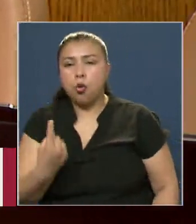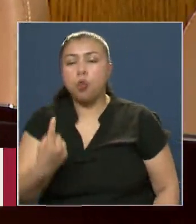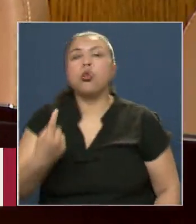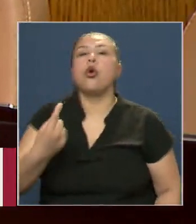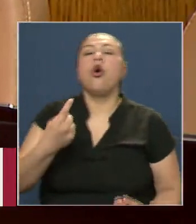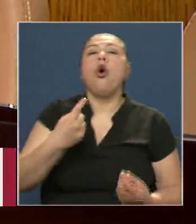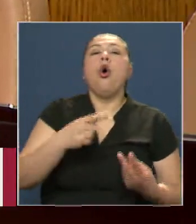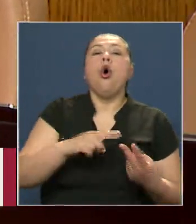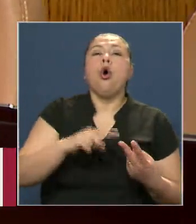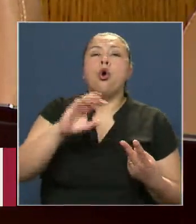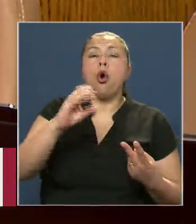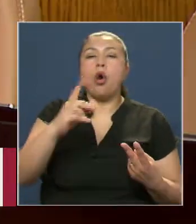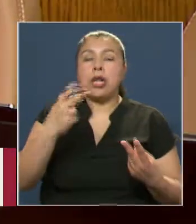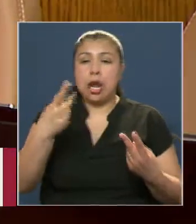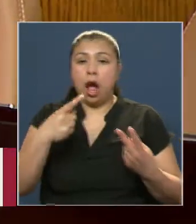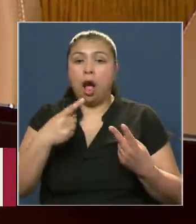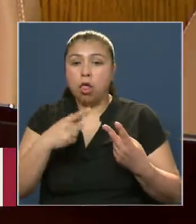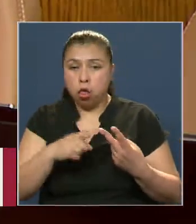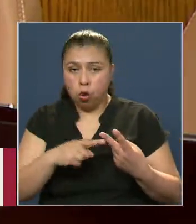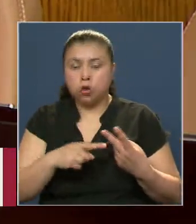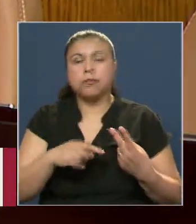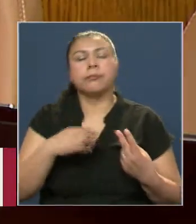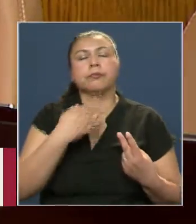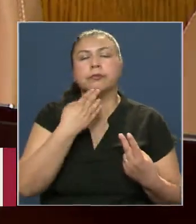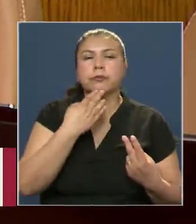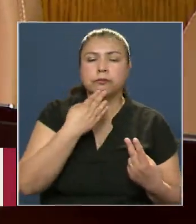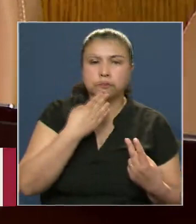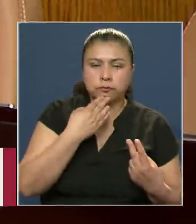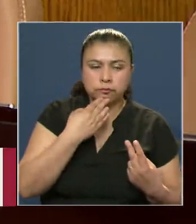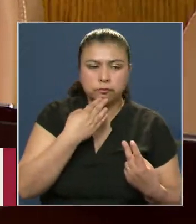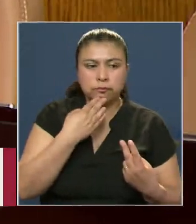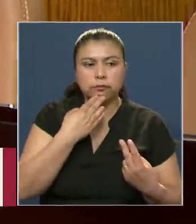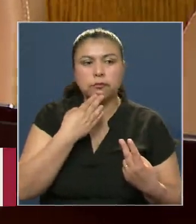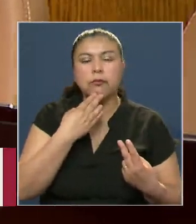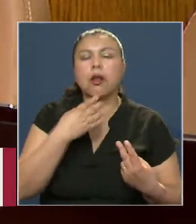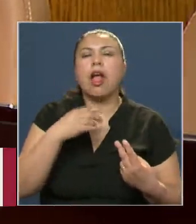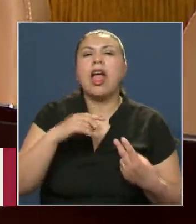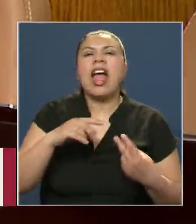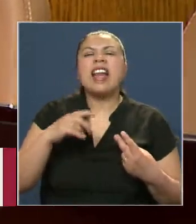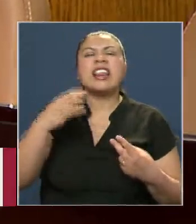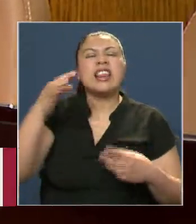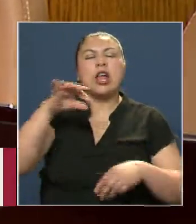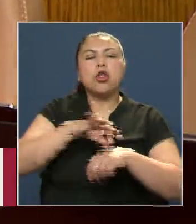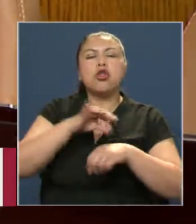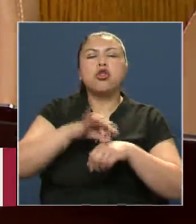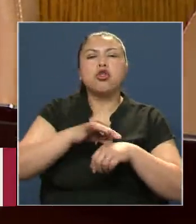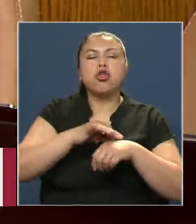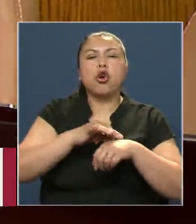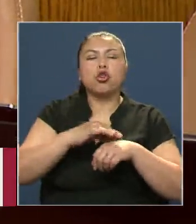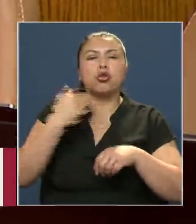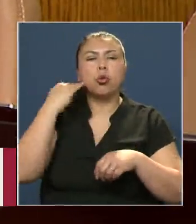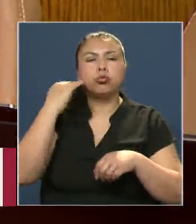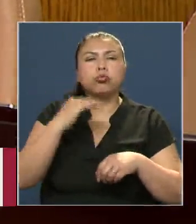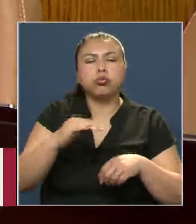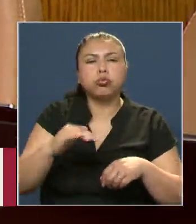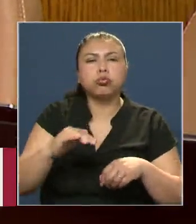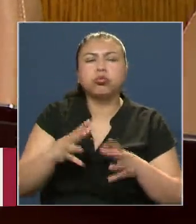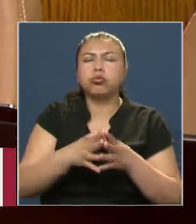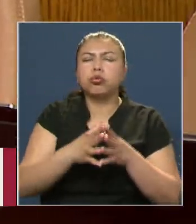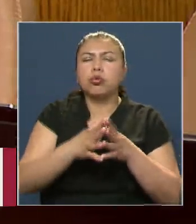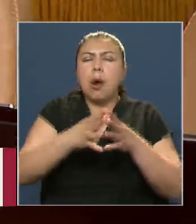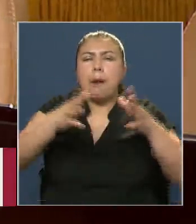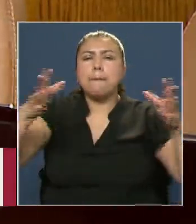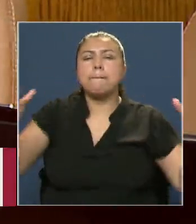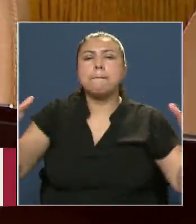Rosas. El servicio de ginecología y obstetricia del Complejo Hospitalario San José es uno de los más grandes del